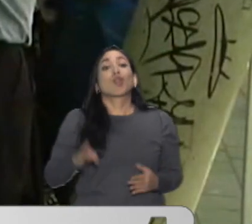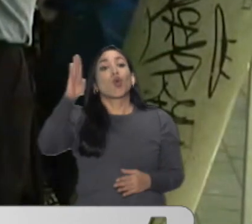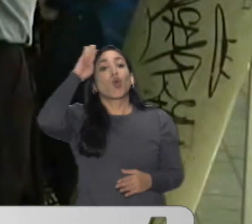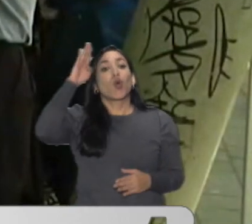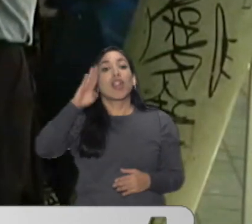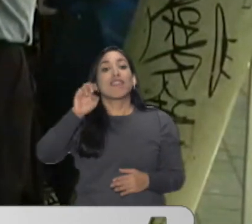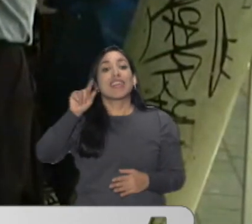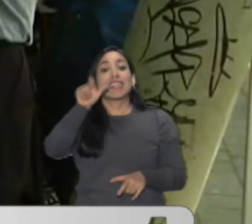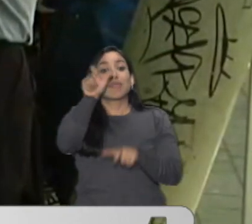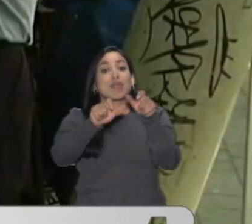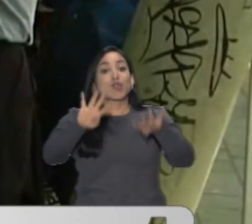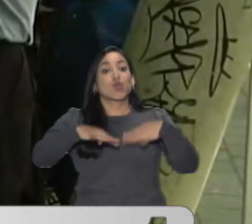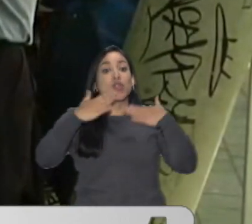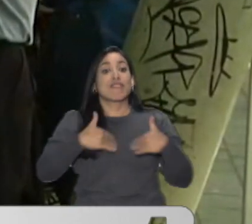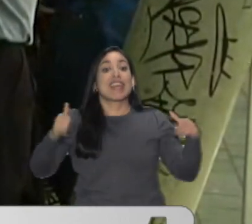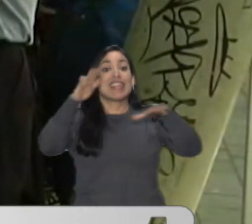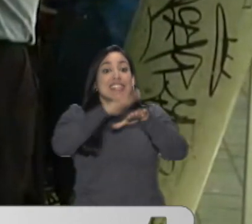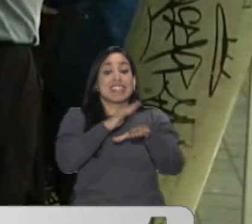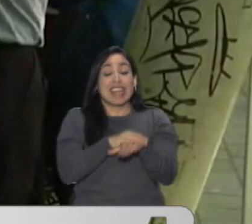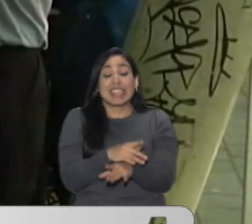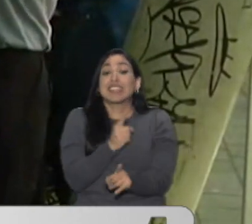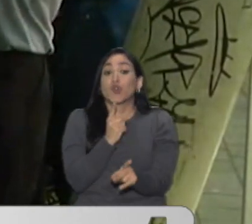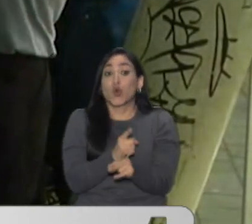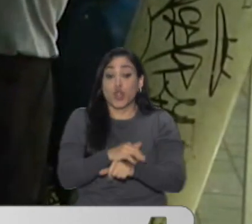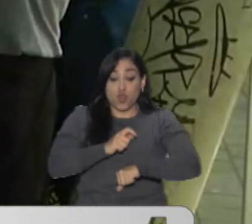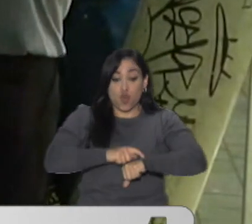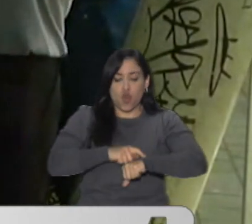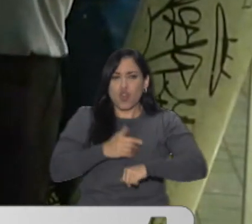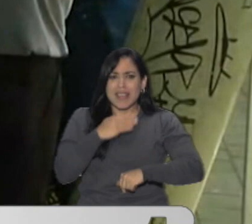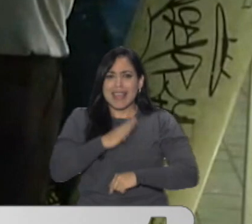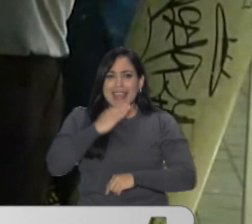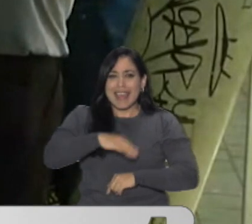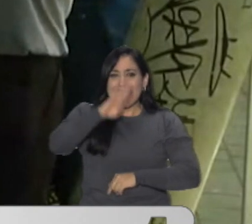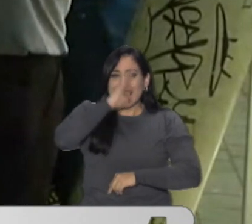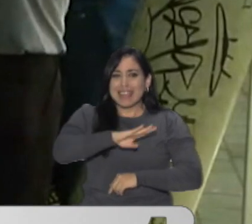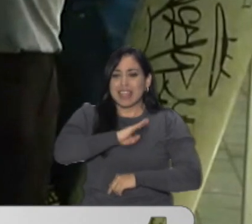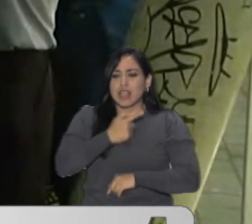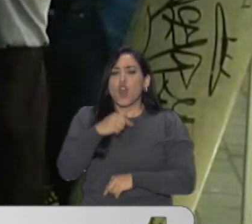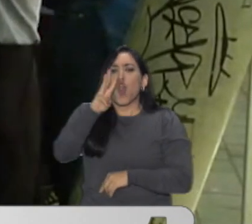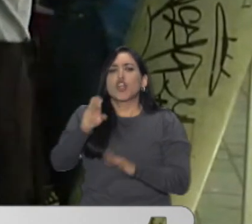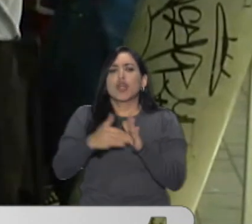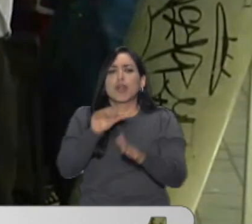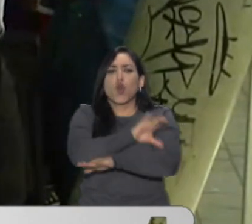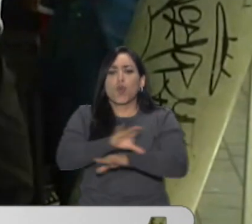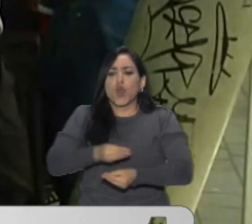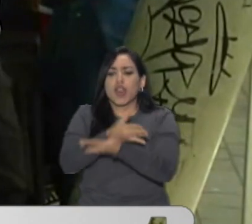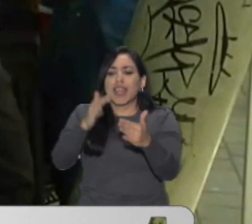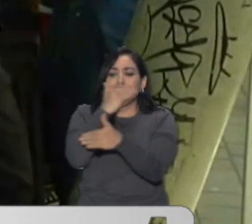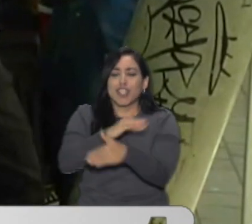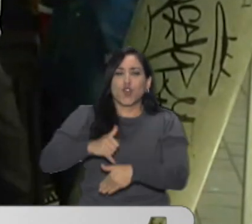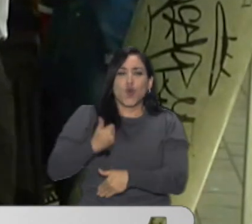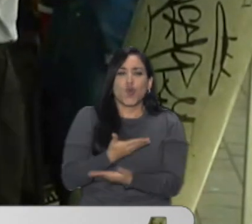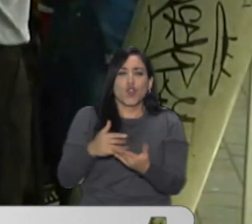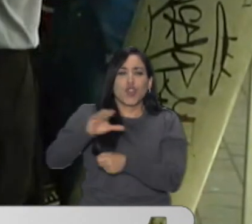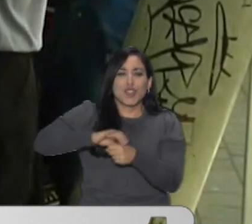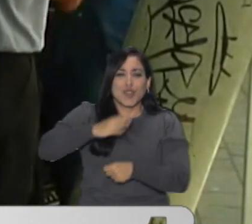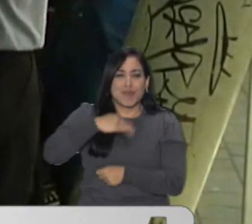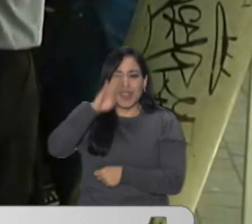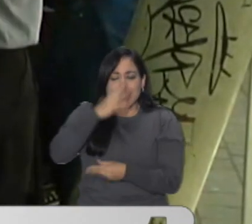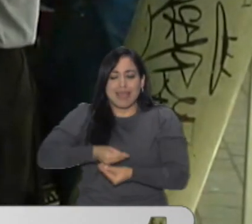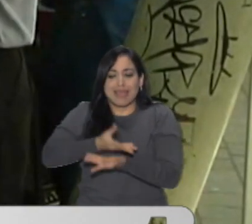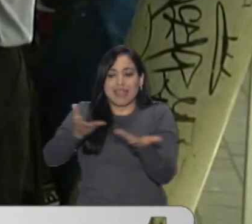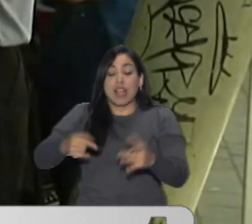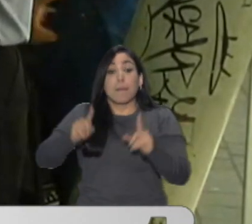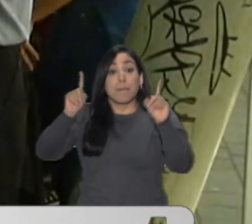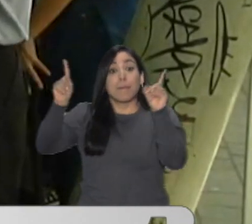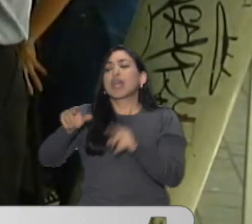Hola Beatriz y televidentes, buenas tardes. Justo a esta hora el alcalde de Medellín hace entrega de 8.000 computadores para niños y jóvenes en la ciudad y también